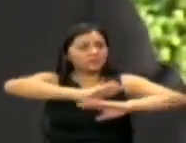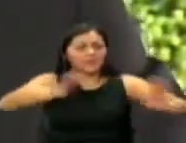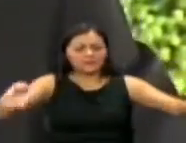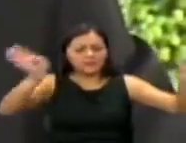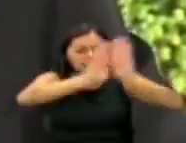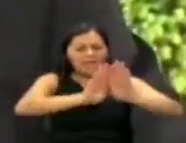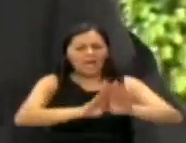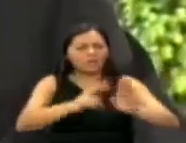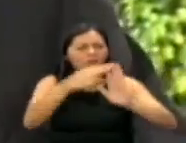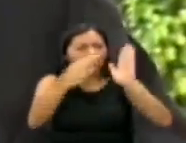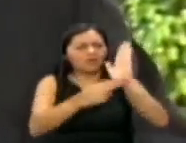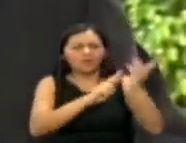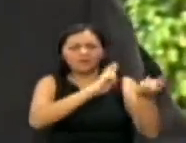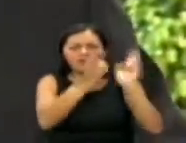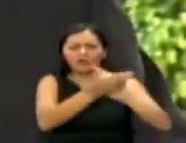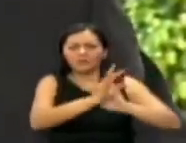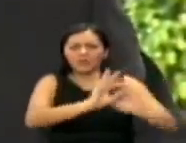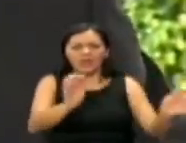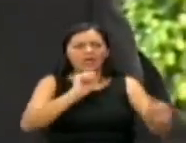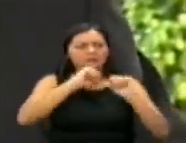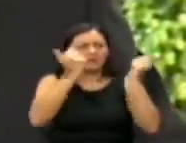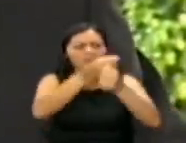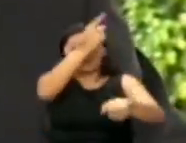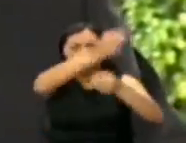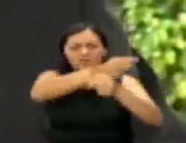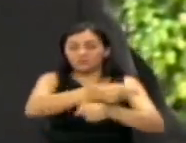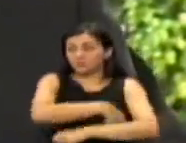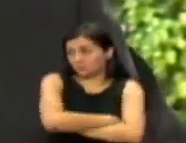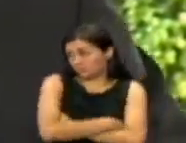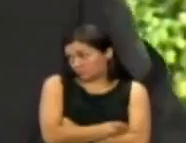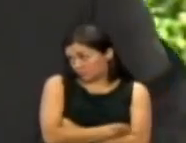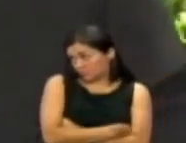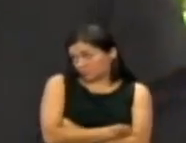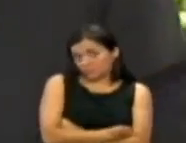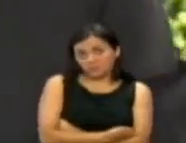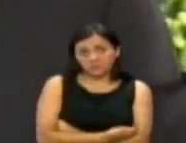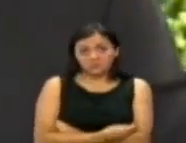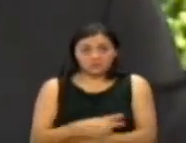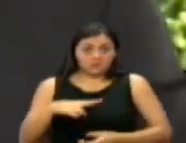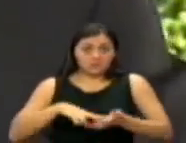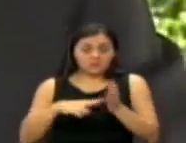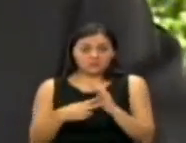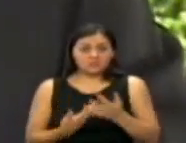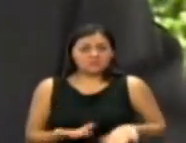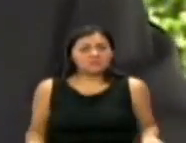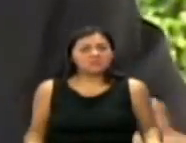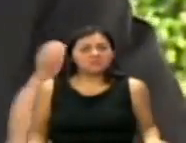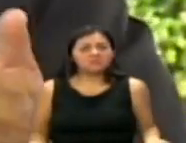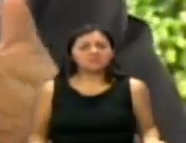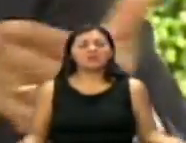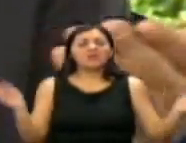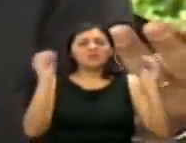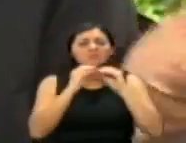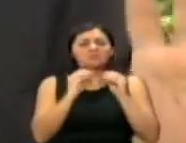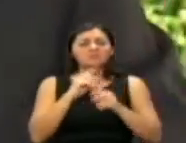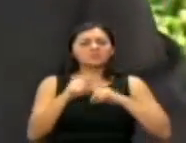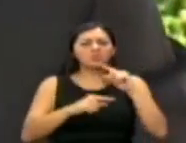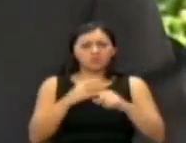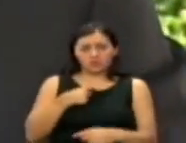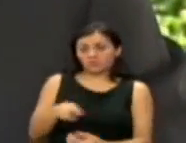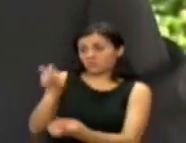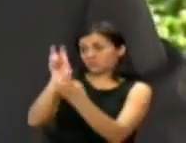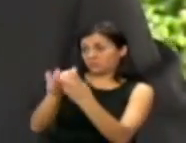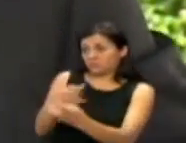las enmiendas a la Asamblea Nacional, la máxima expresión de la pluralidad, de la democracia. Que hay que dialogar cuando el presidente de